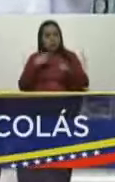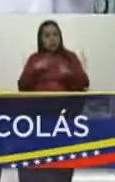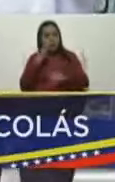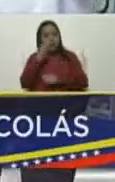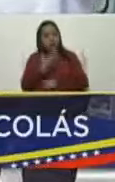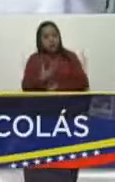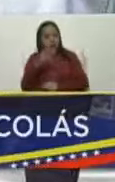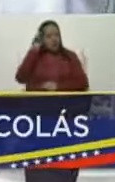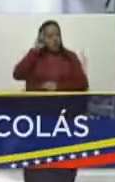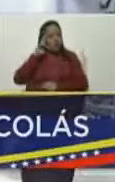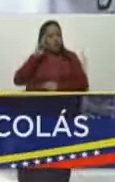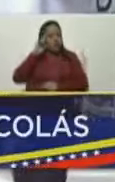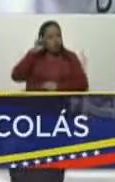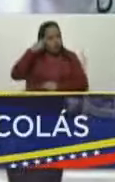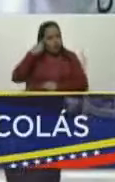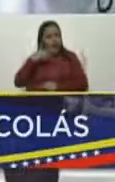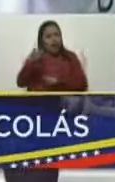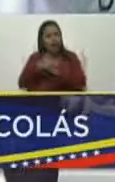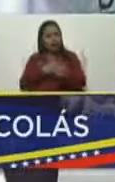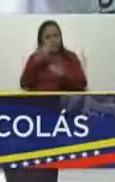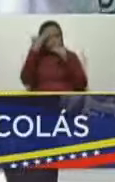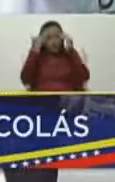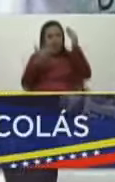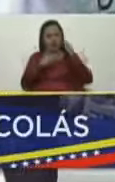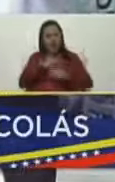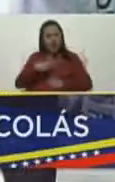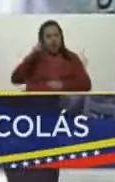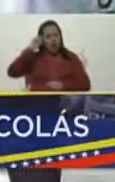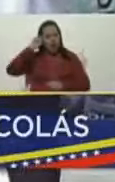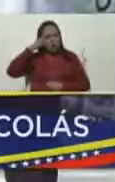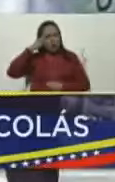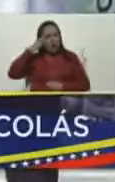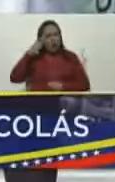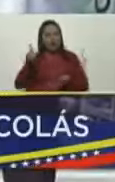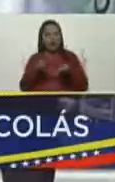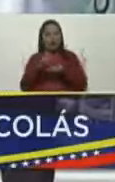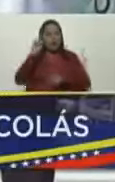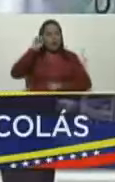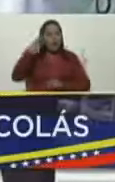recordar. Antes de saludarlo, quiero recordar porque recordar es